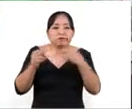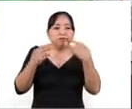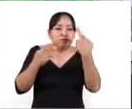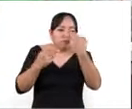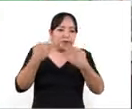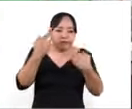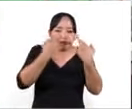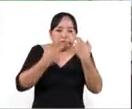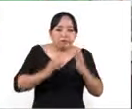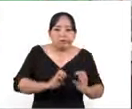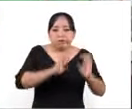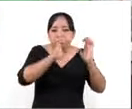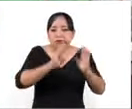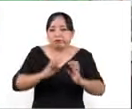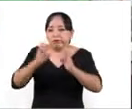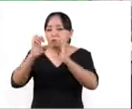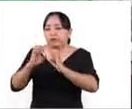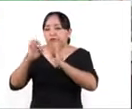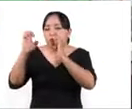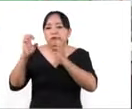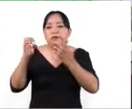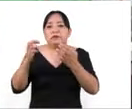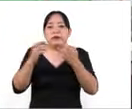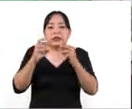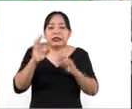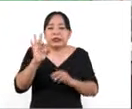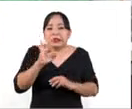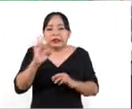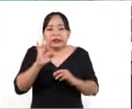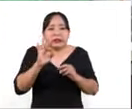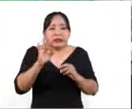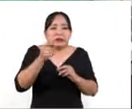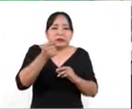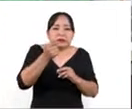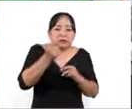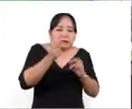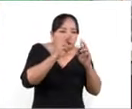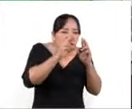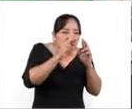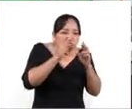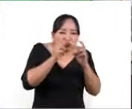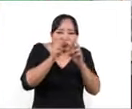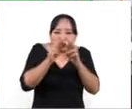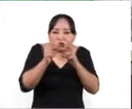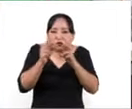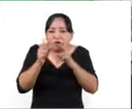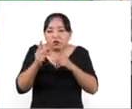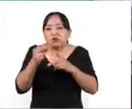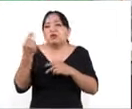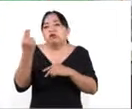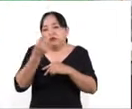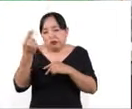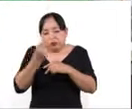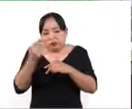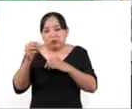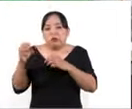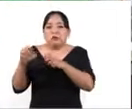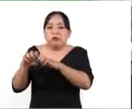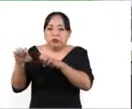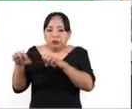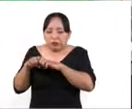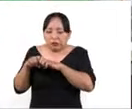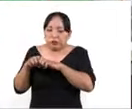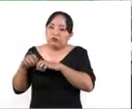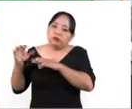Entonces, cada uno de los edificios donde se reporta alguna grieta, de inmediato se envían brigadas para poder saber si son de gravedad o no, si se tiene